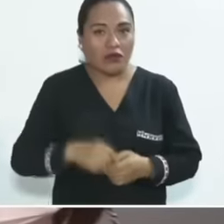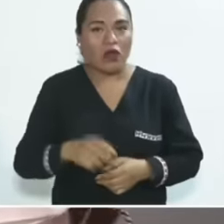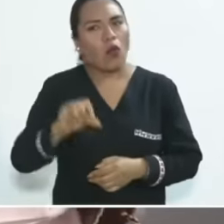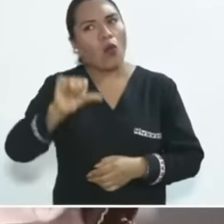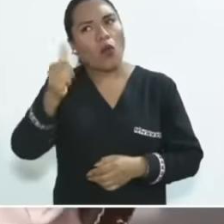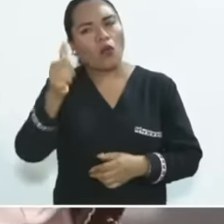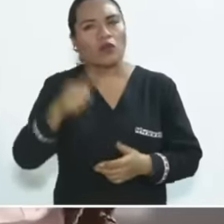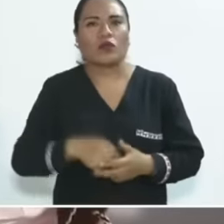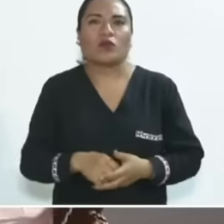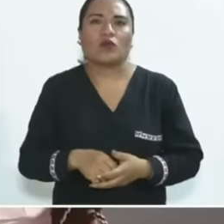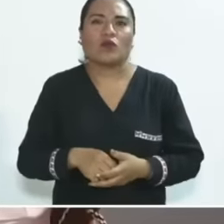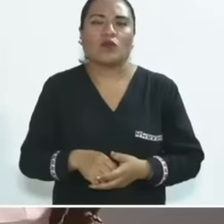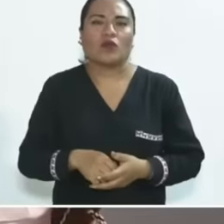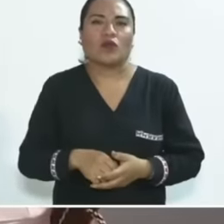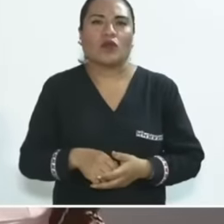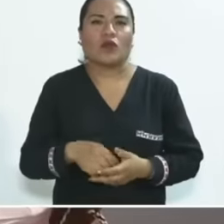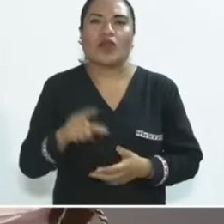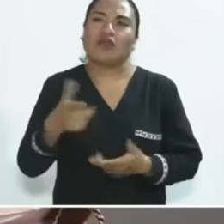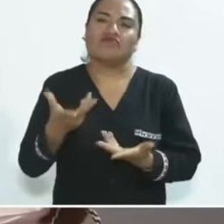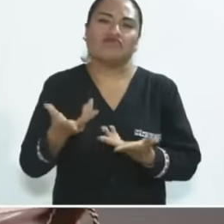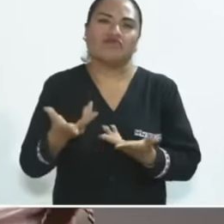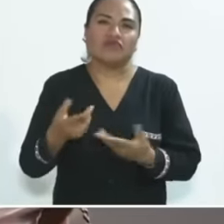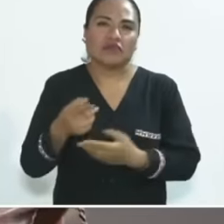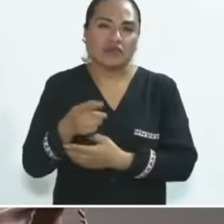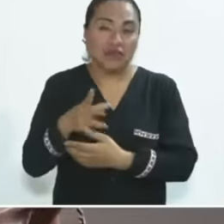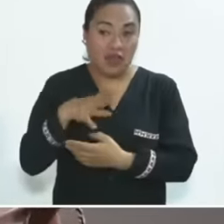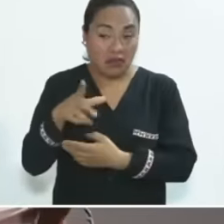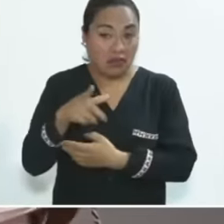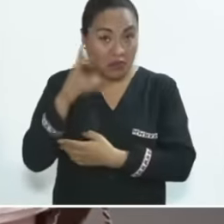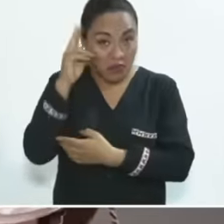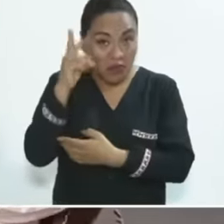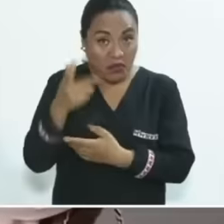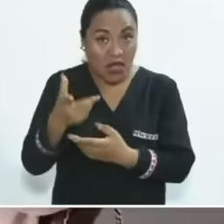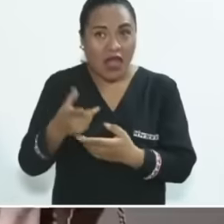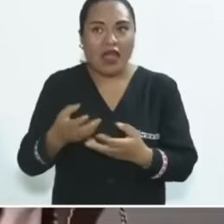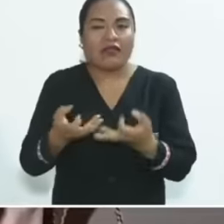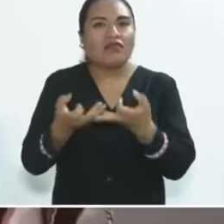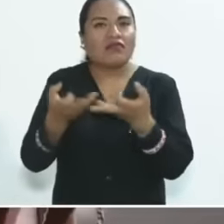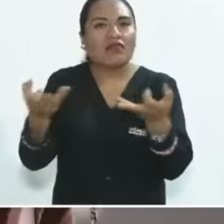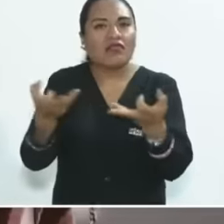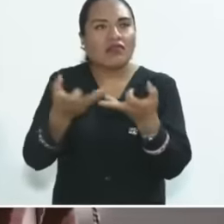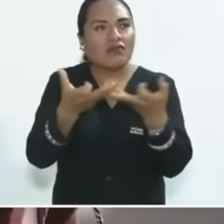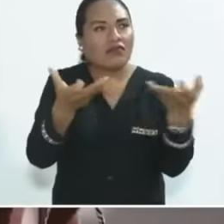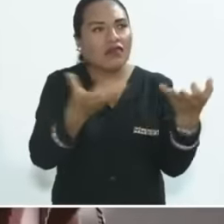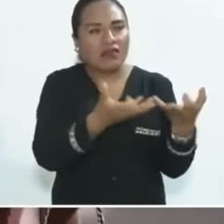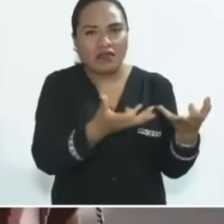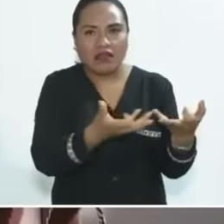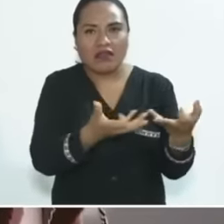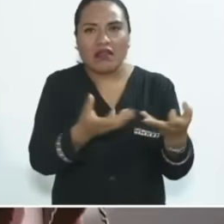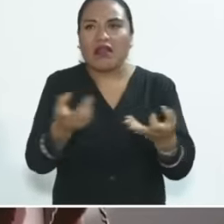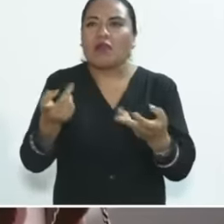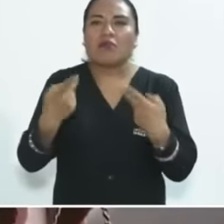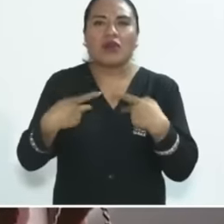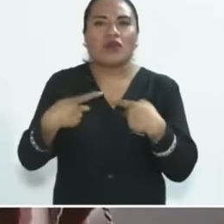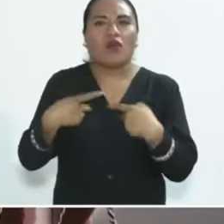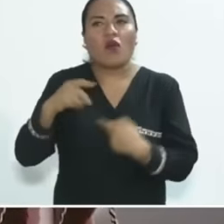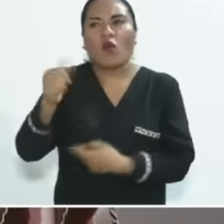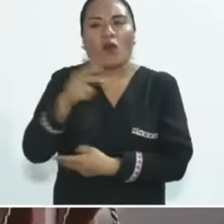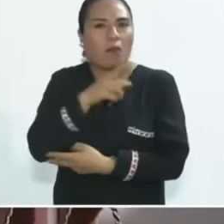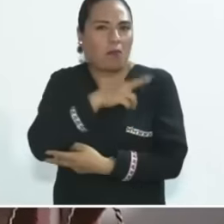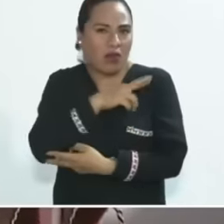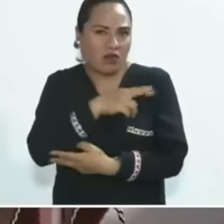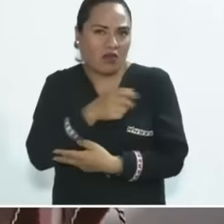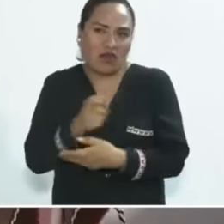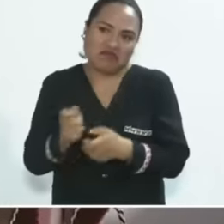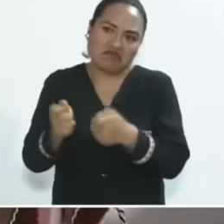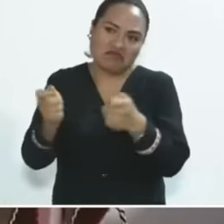partes entregaba las tierras a particulares, aquí no se